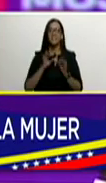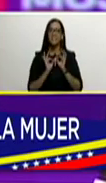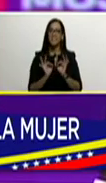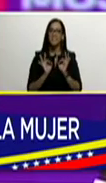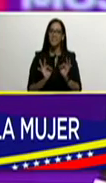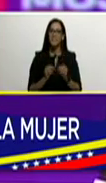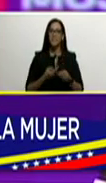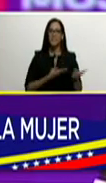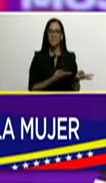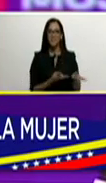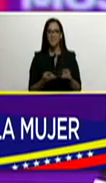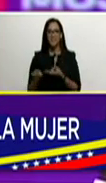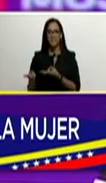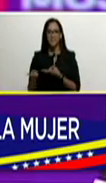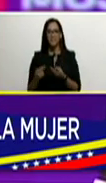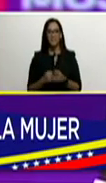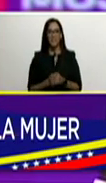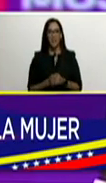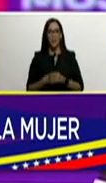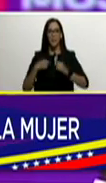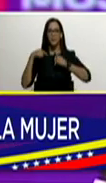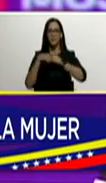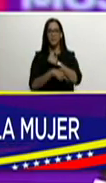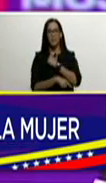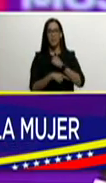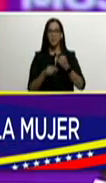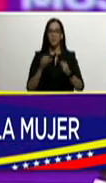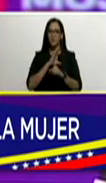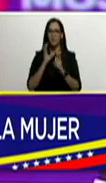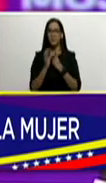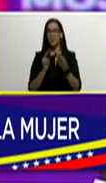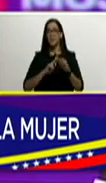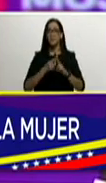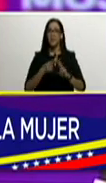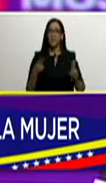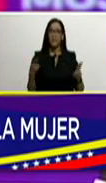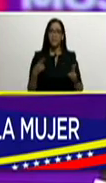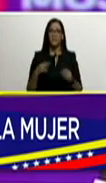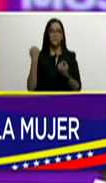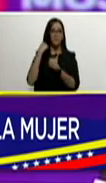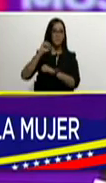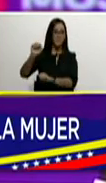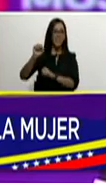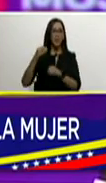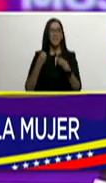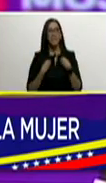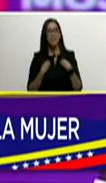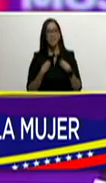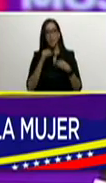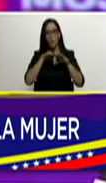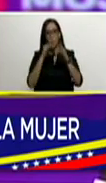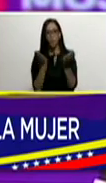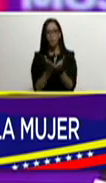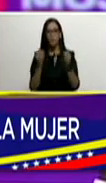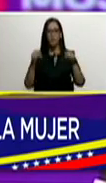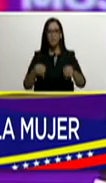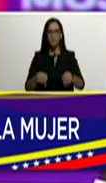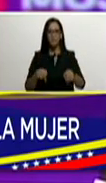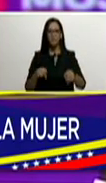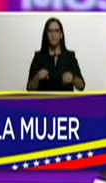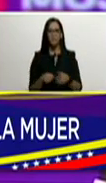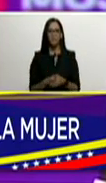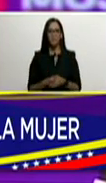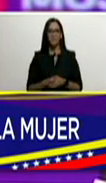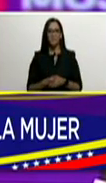una invitación a profundizar la cultura de la paz es el rechazo, presidenta, a lo que vive el mundo hoy, de la promoción